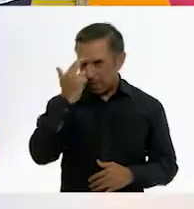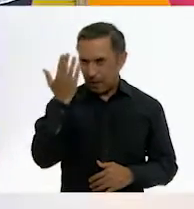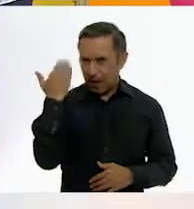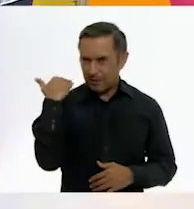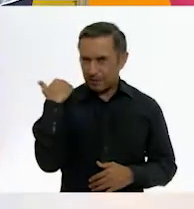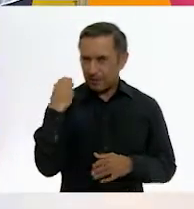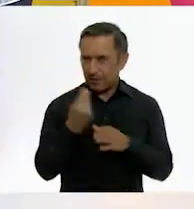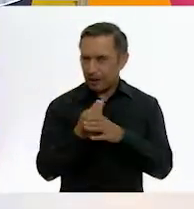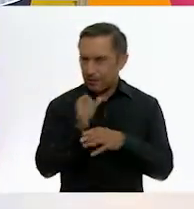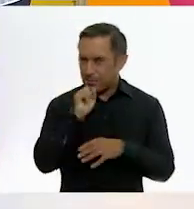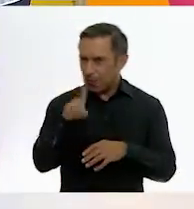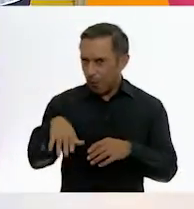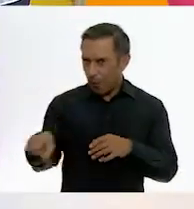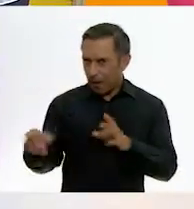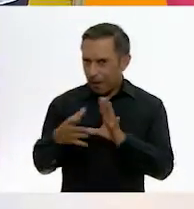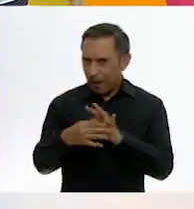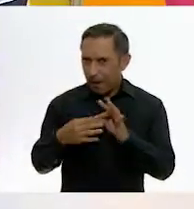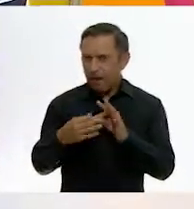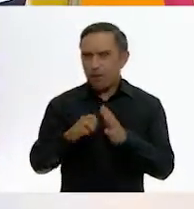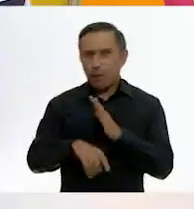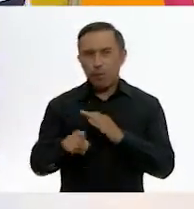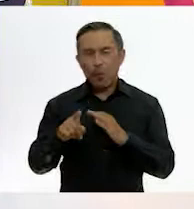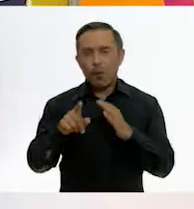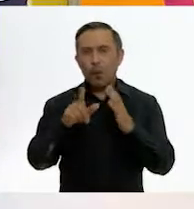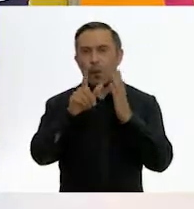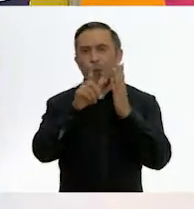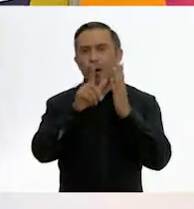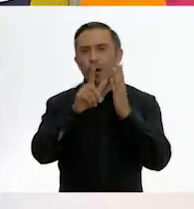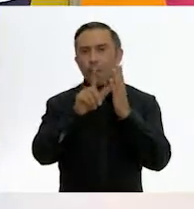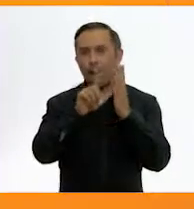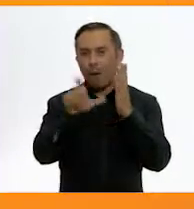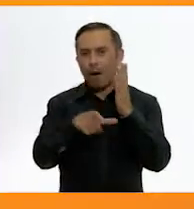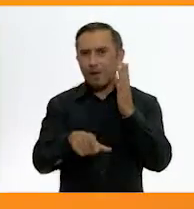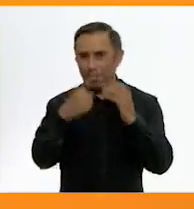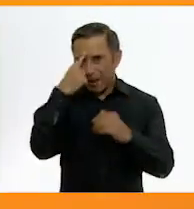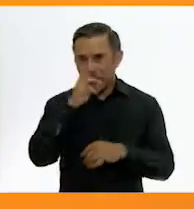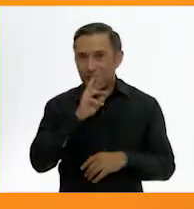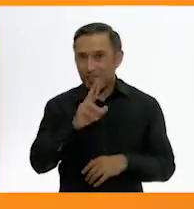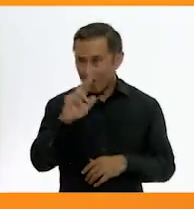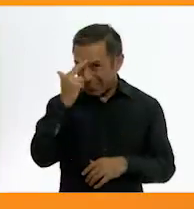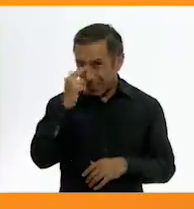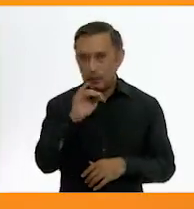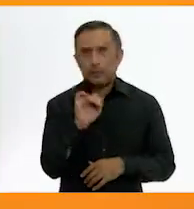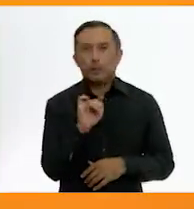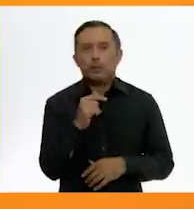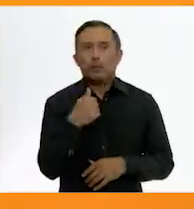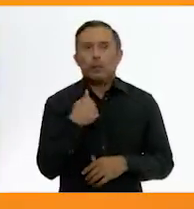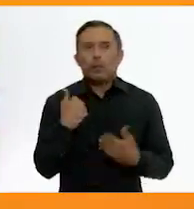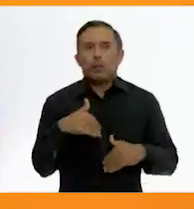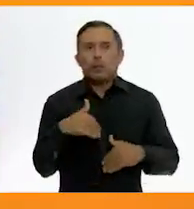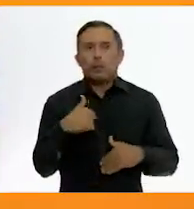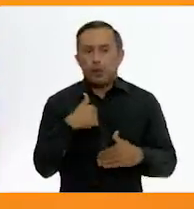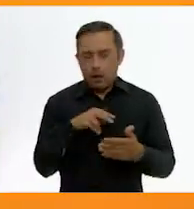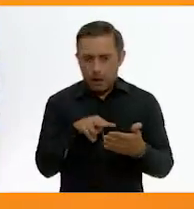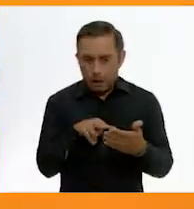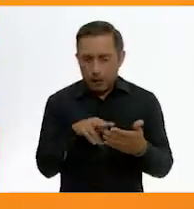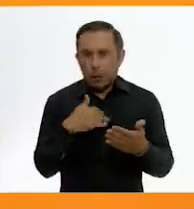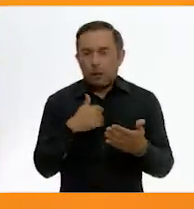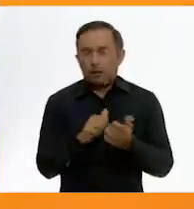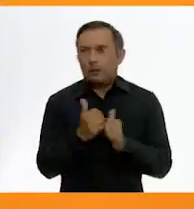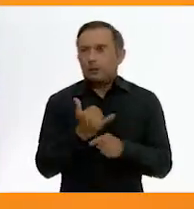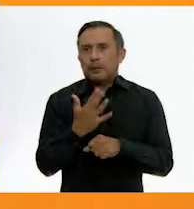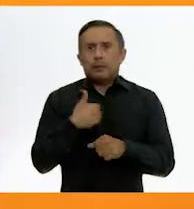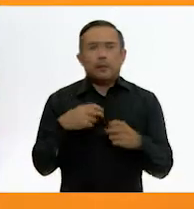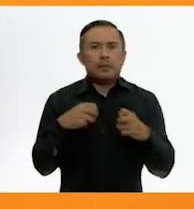tu justo mencionar que ese tipo de hojas de respuestas si las que me ponían muy nerviosa cada que yo las veía y decía ay